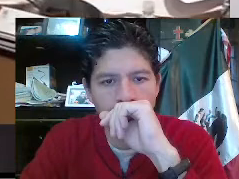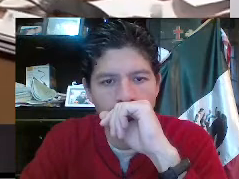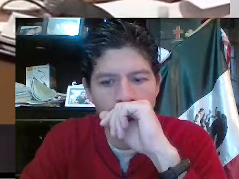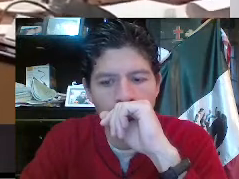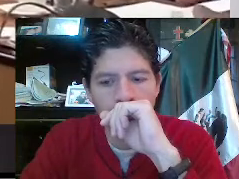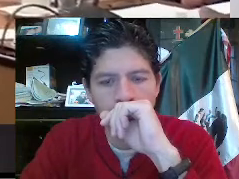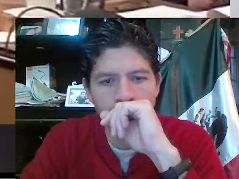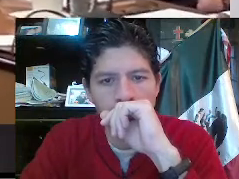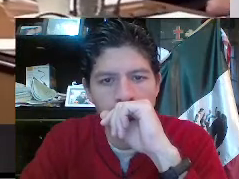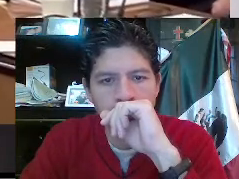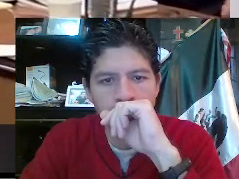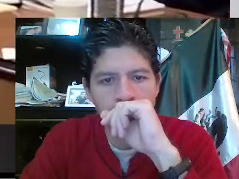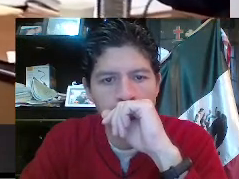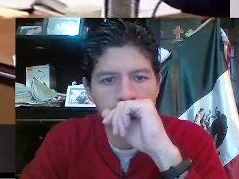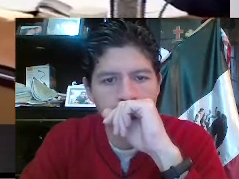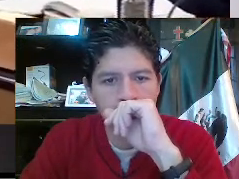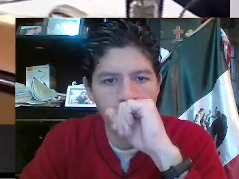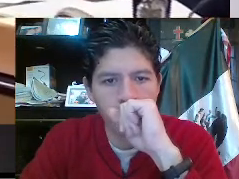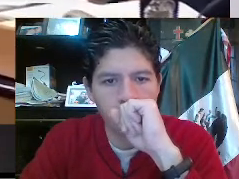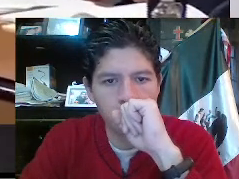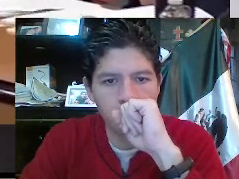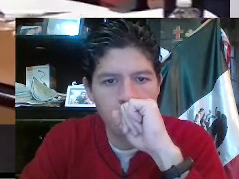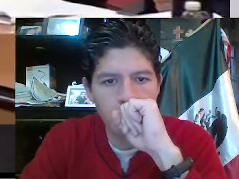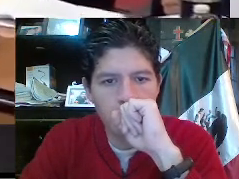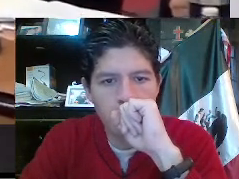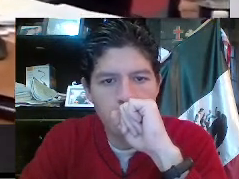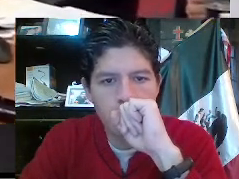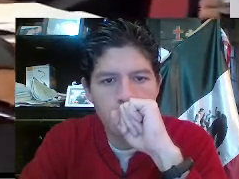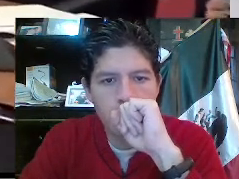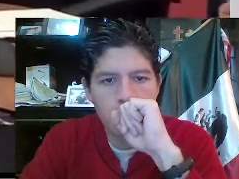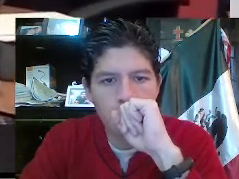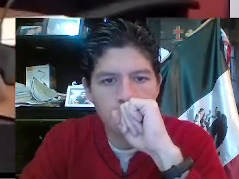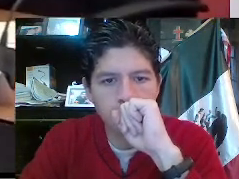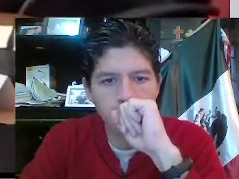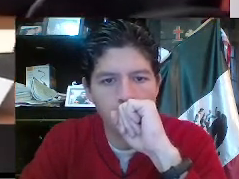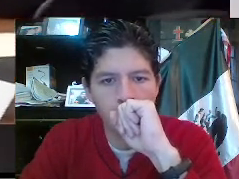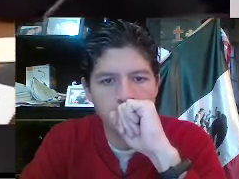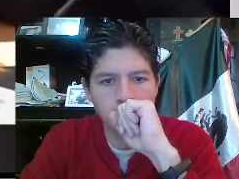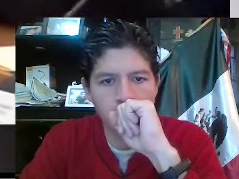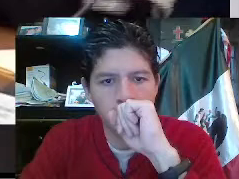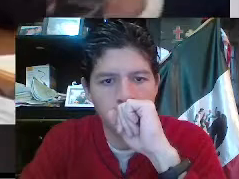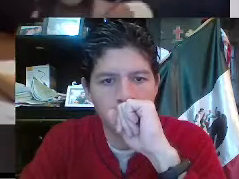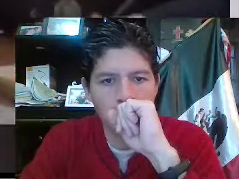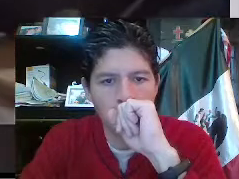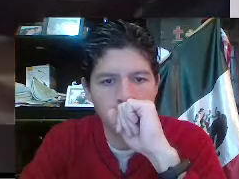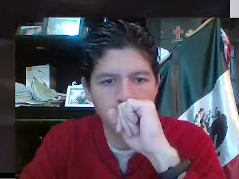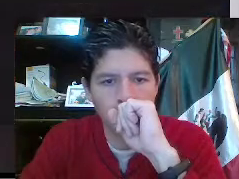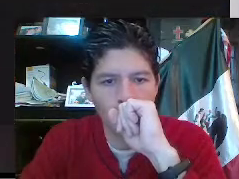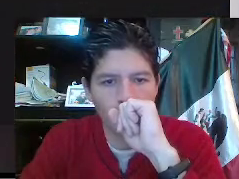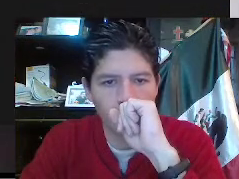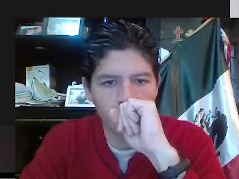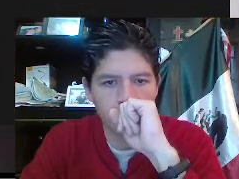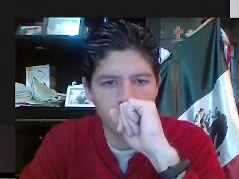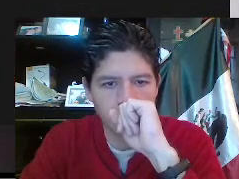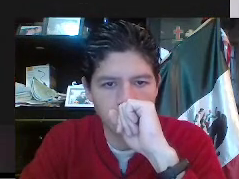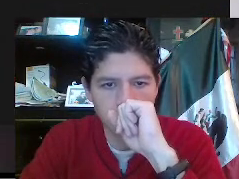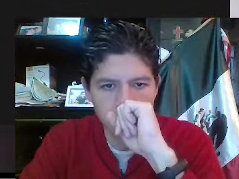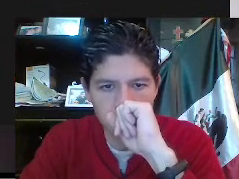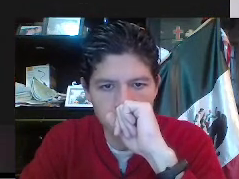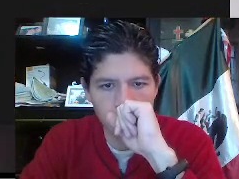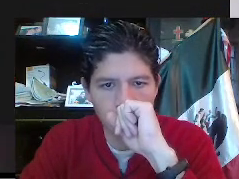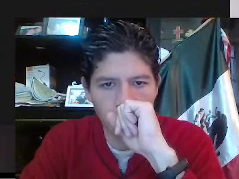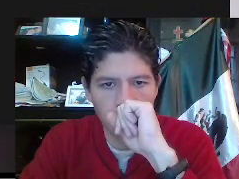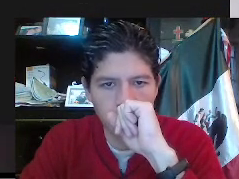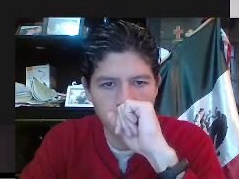excedente desapareció. Son 4 consorcios los que concentran la mayor capacidad PIE y constituyen un oligopolio, entre ellos